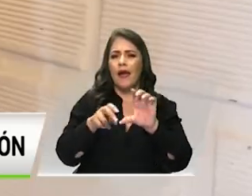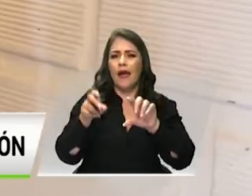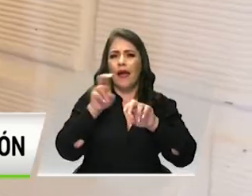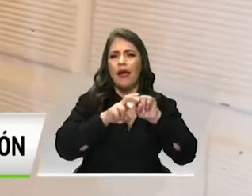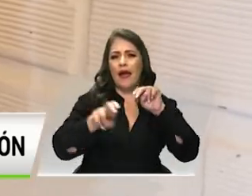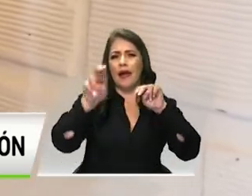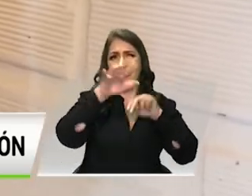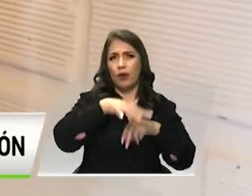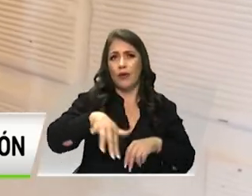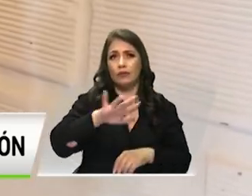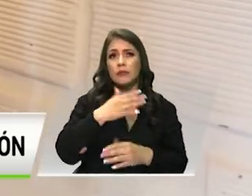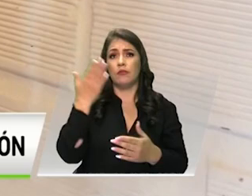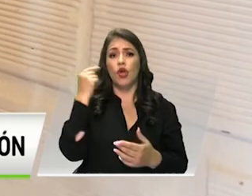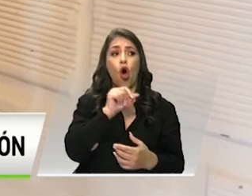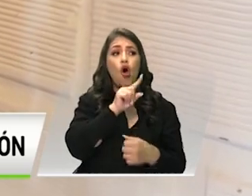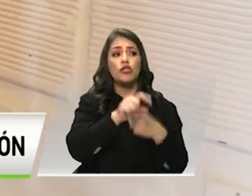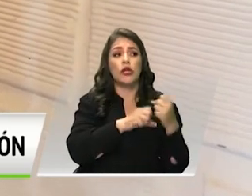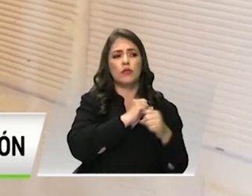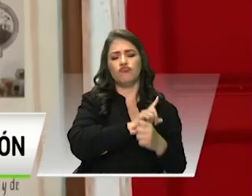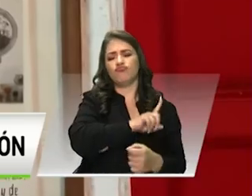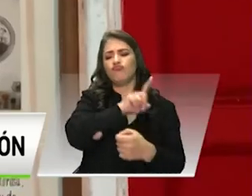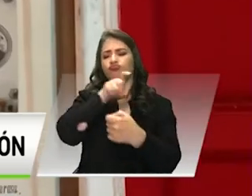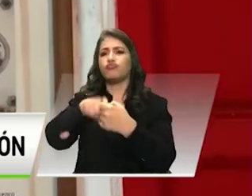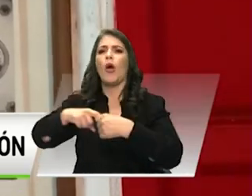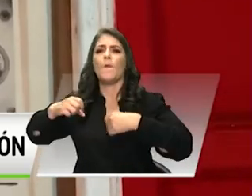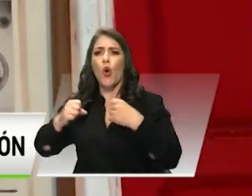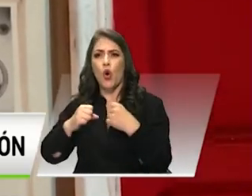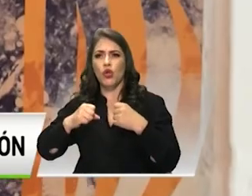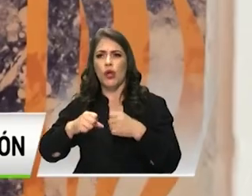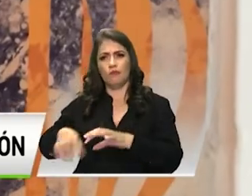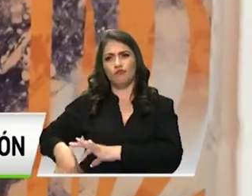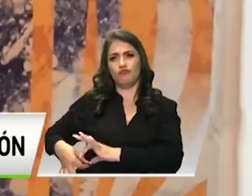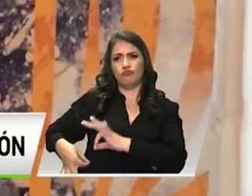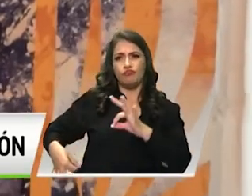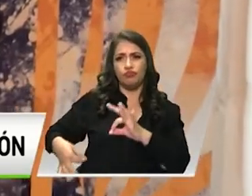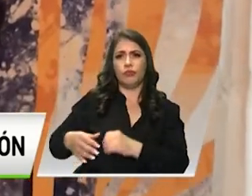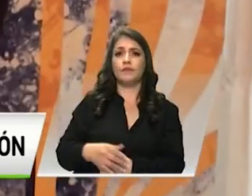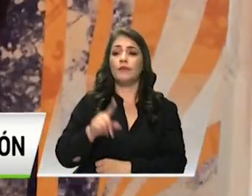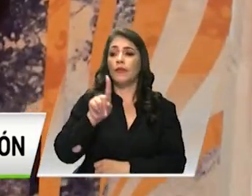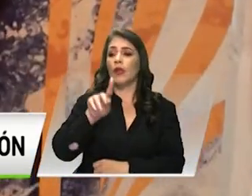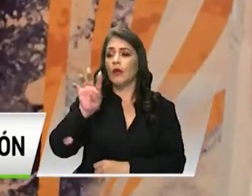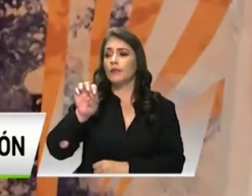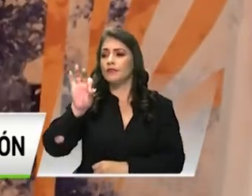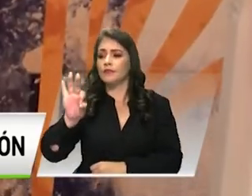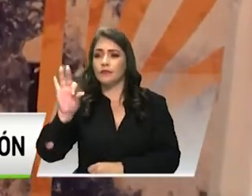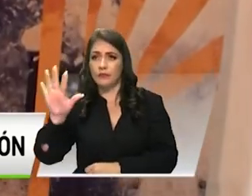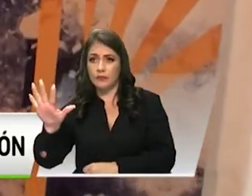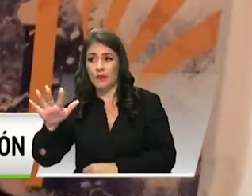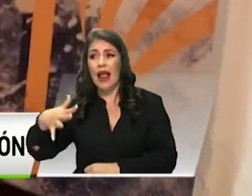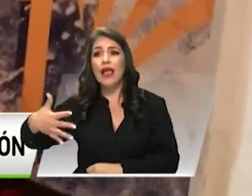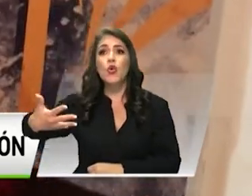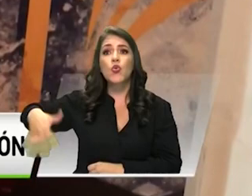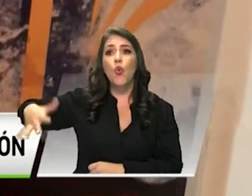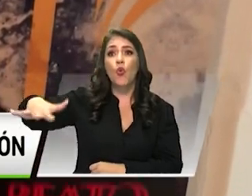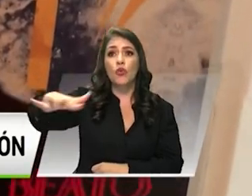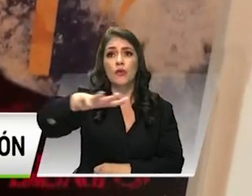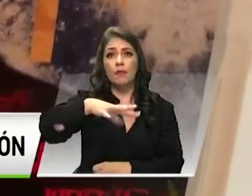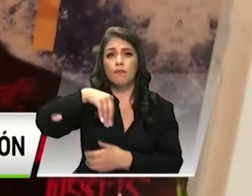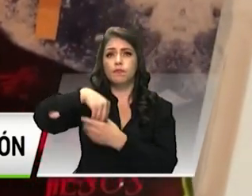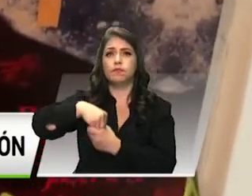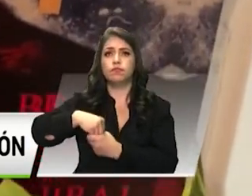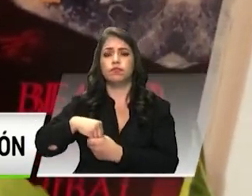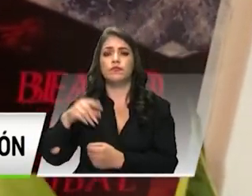11 años viajó a Bogotá para ingresar al seminario. En 1935, en Zipaquirá, Cundinamarca, el joven